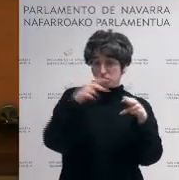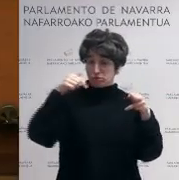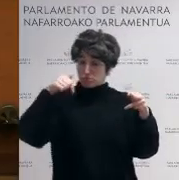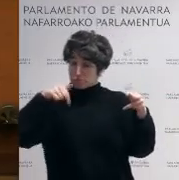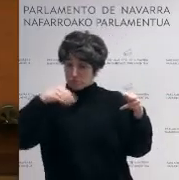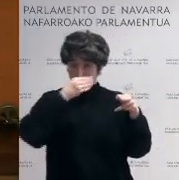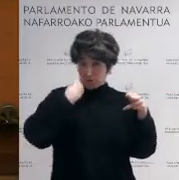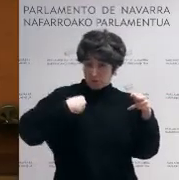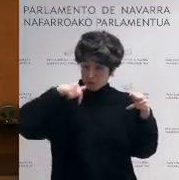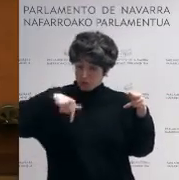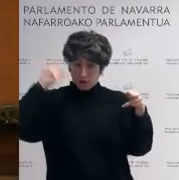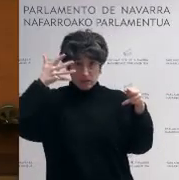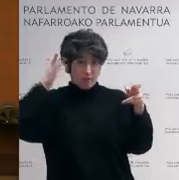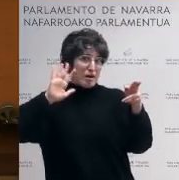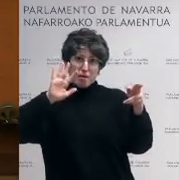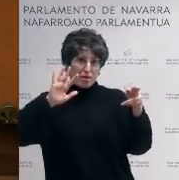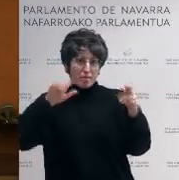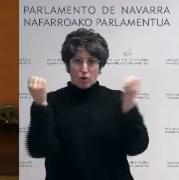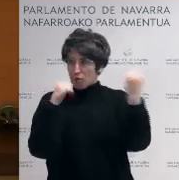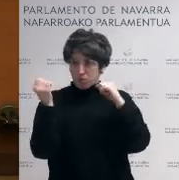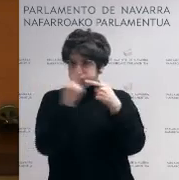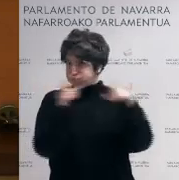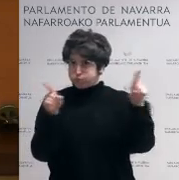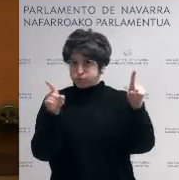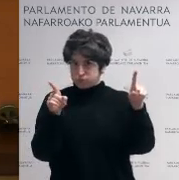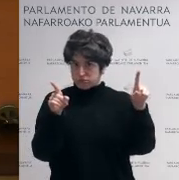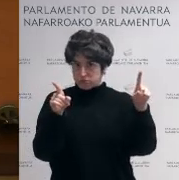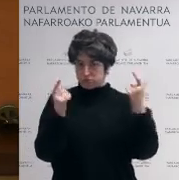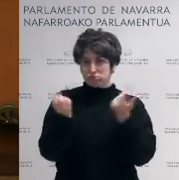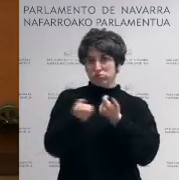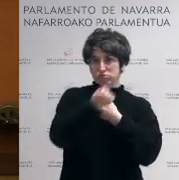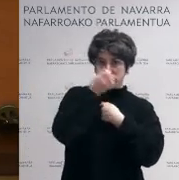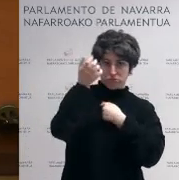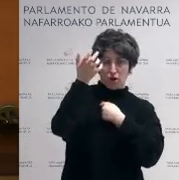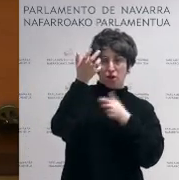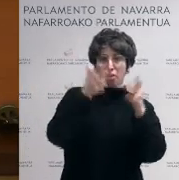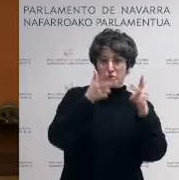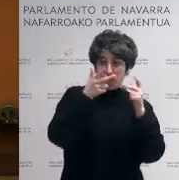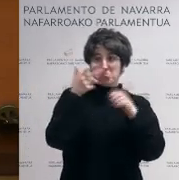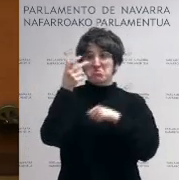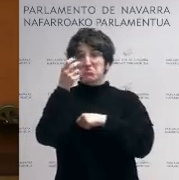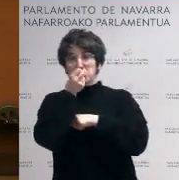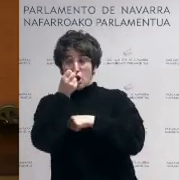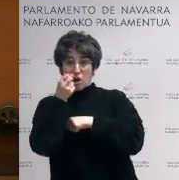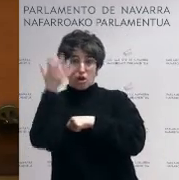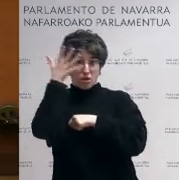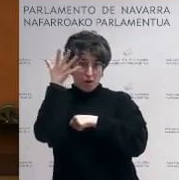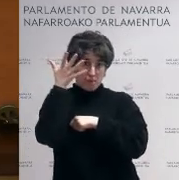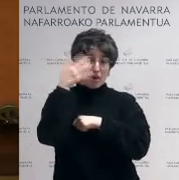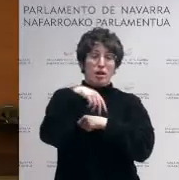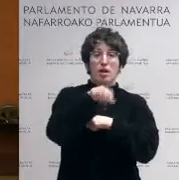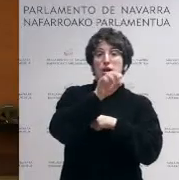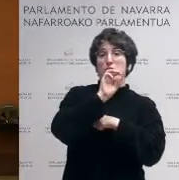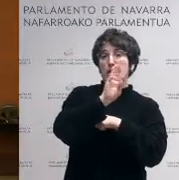distinta. El Partido Socialista de Navarra, hermano del Partido Socialista de Euskadi. Geroa Bai, PNV, el Partido